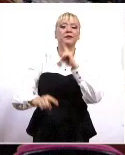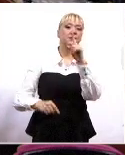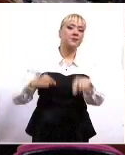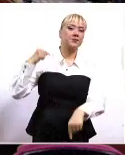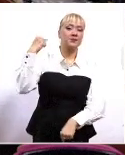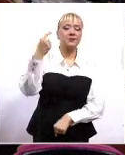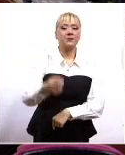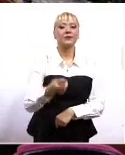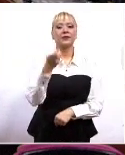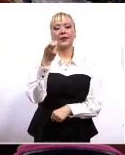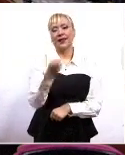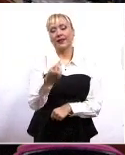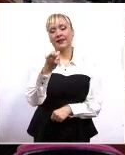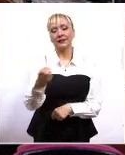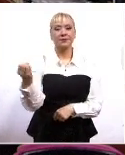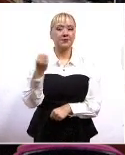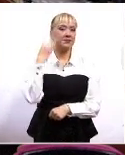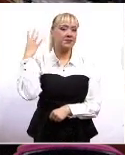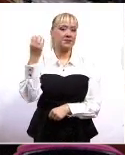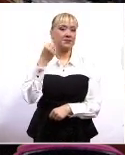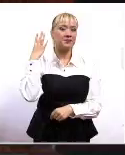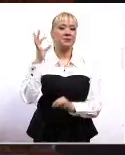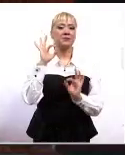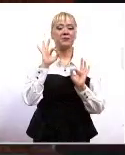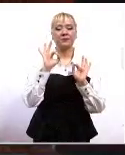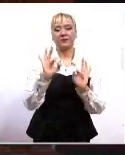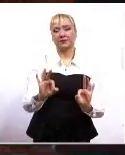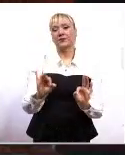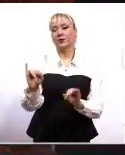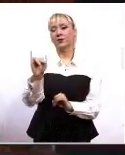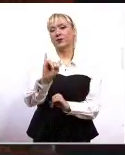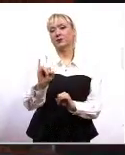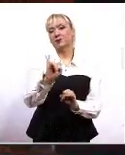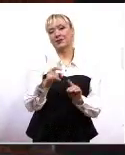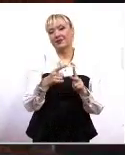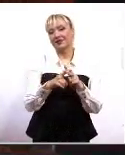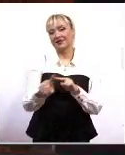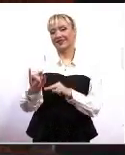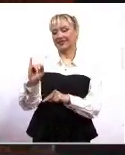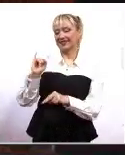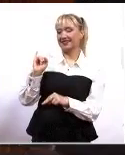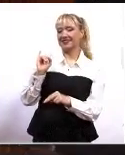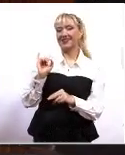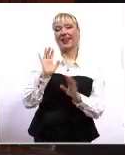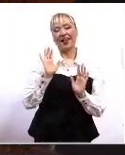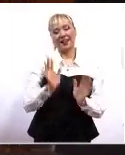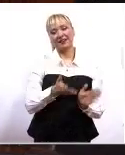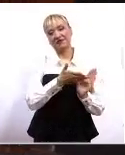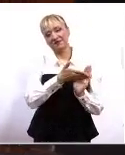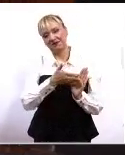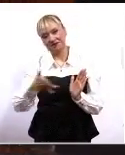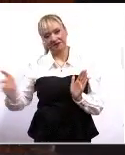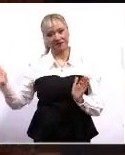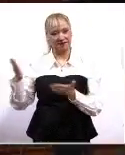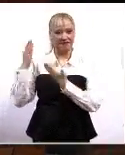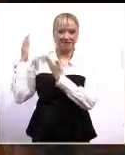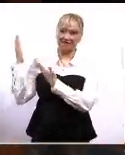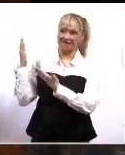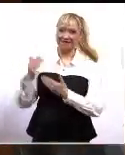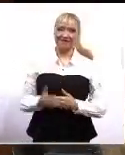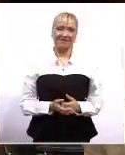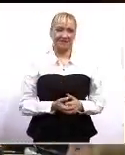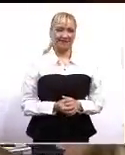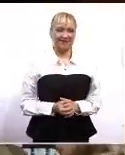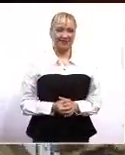sesión del Pleno de la Corte, que se llevará a cabo el próximo jueves. Para el canal del Poder Judicial de la Federación, Juan